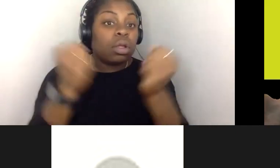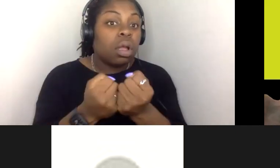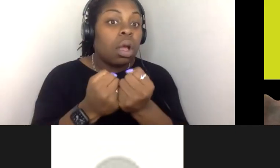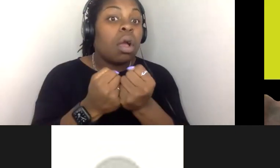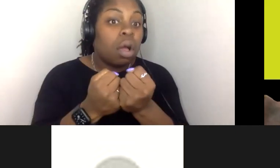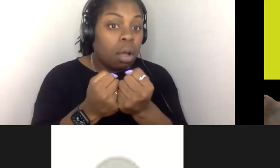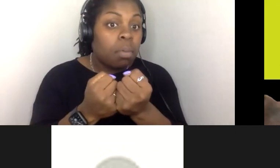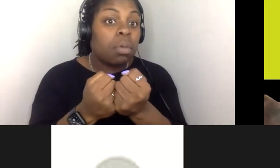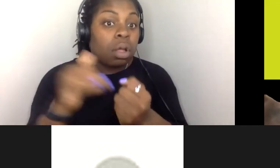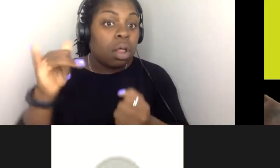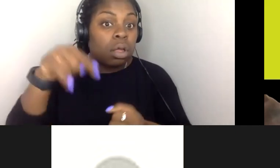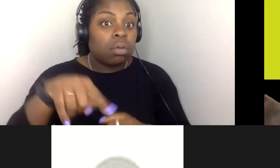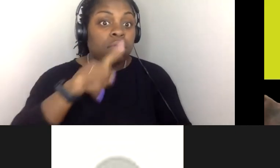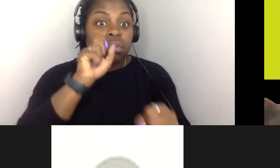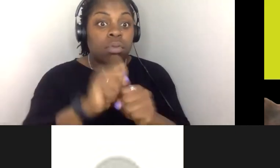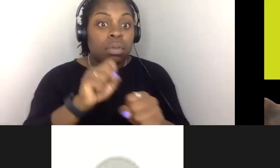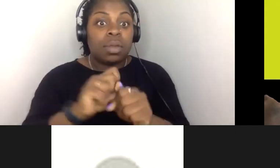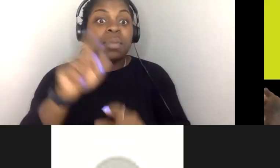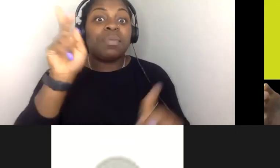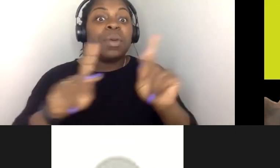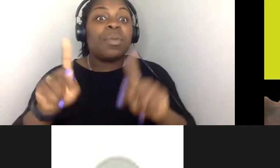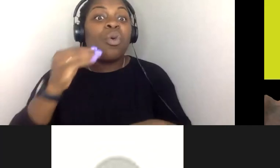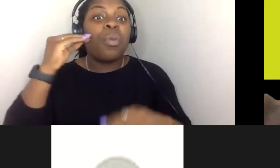Espero que podamos